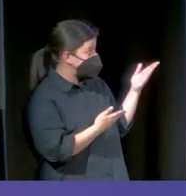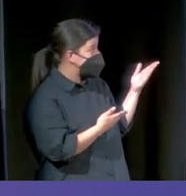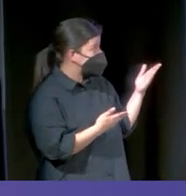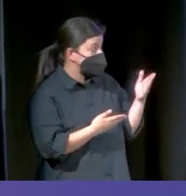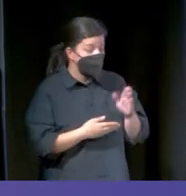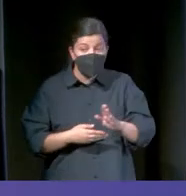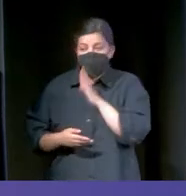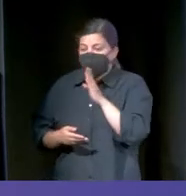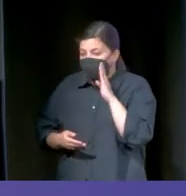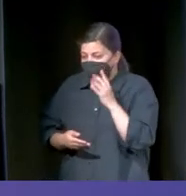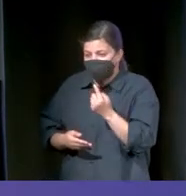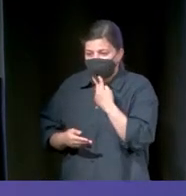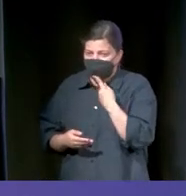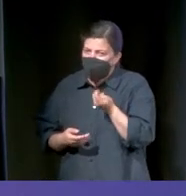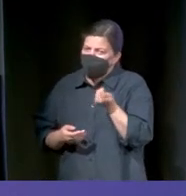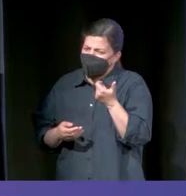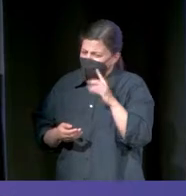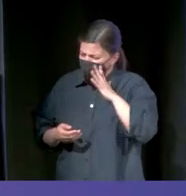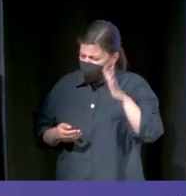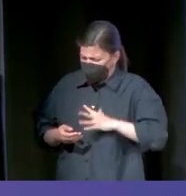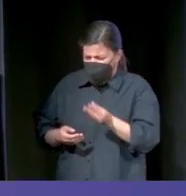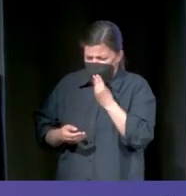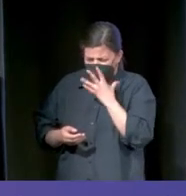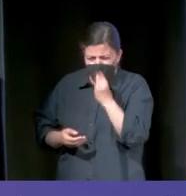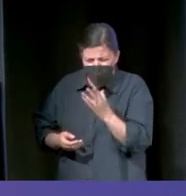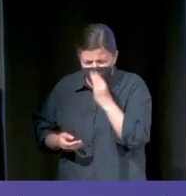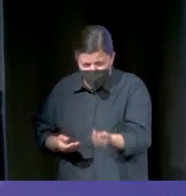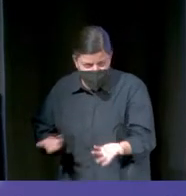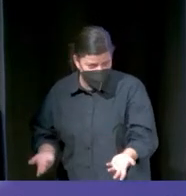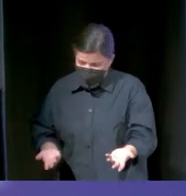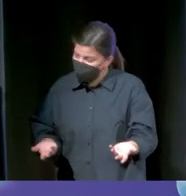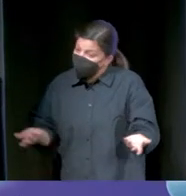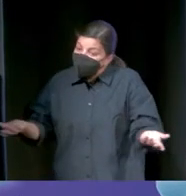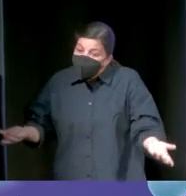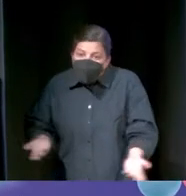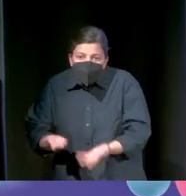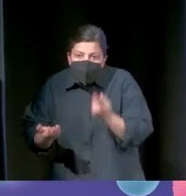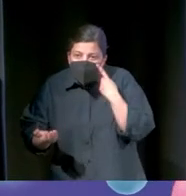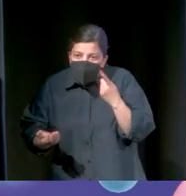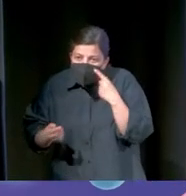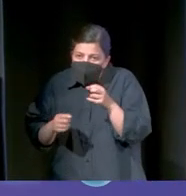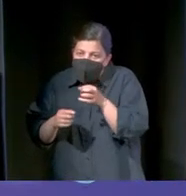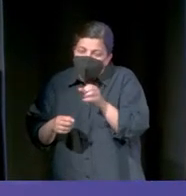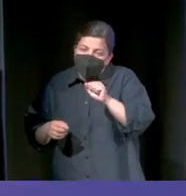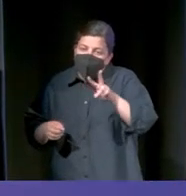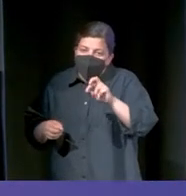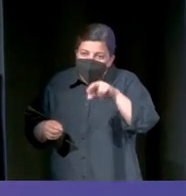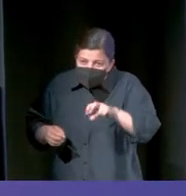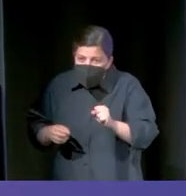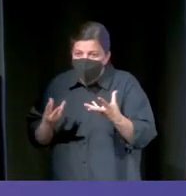dice que quedó con un poquito aspecto de de perro tampoco hoy son de avena buenísimas con harina integral